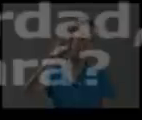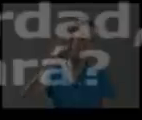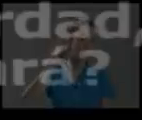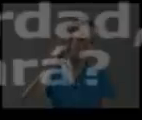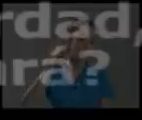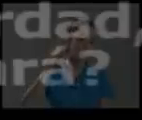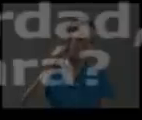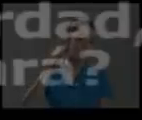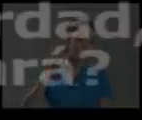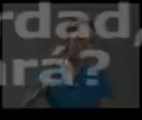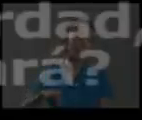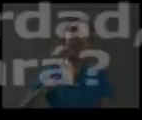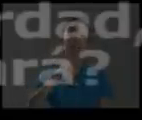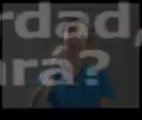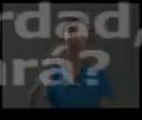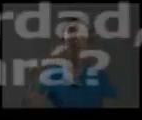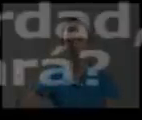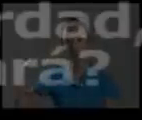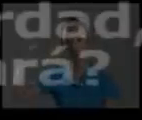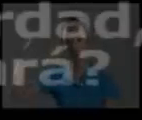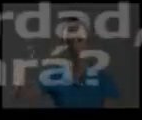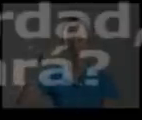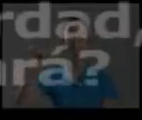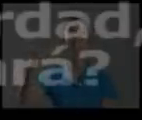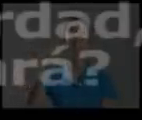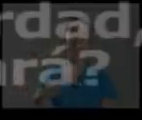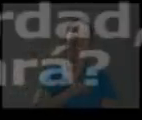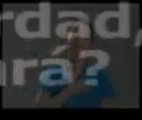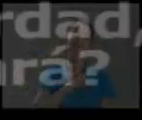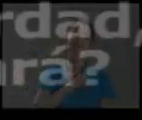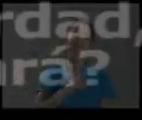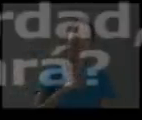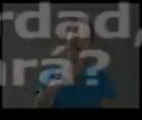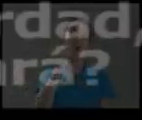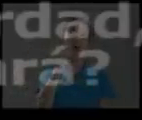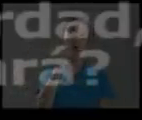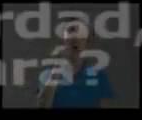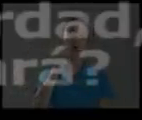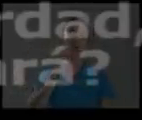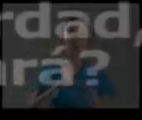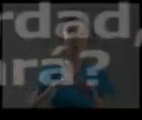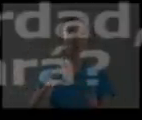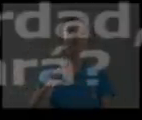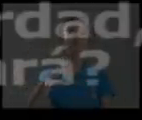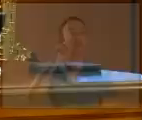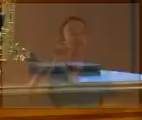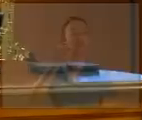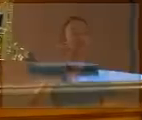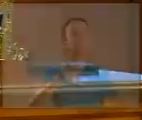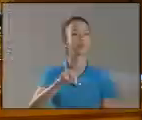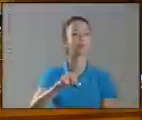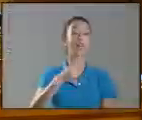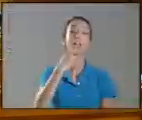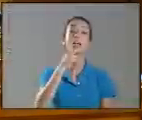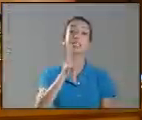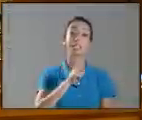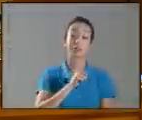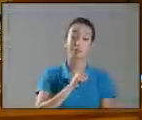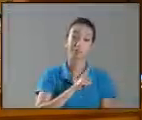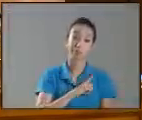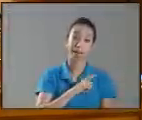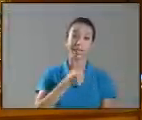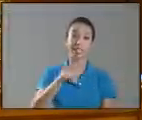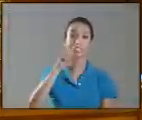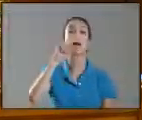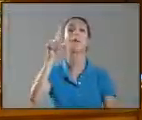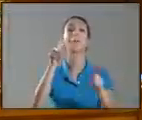O sea que aquí lo deberían de haber traducido de otra manera, pero gracias a Dios que le pusieron un hombre de verdad. ¿Cuántos quieren ser? Es una medida. ¿Cuántos quieren ser